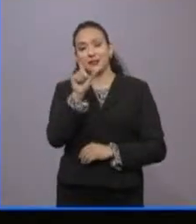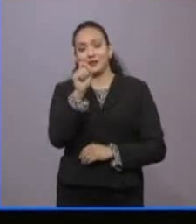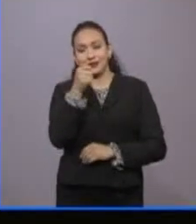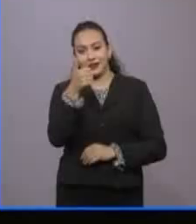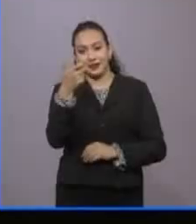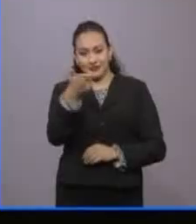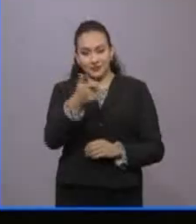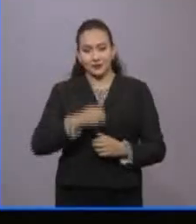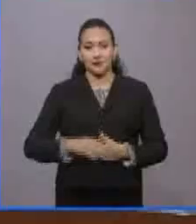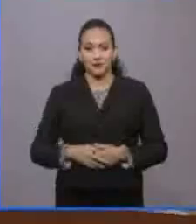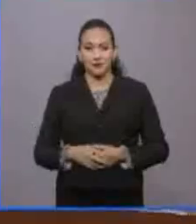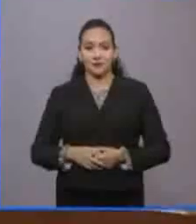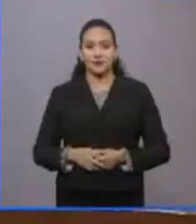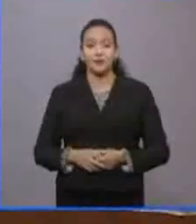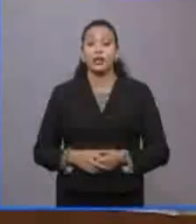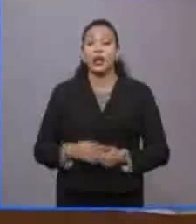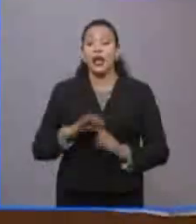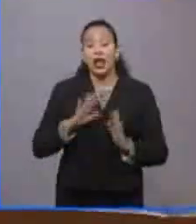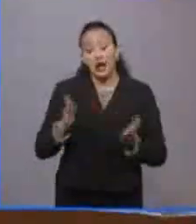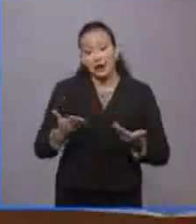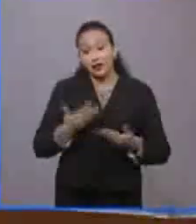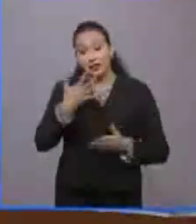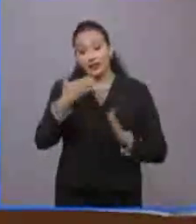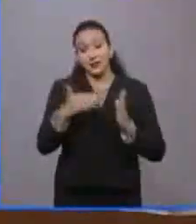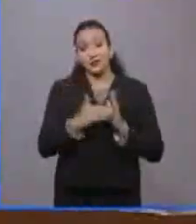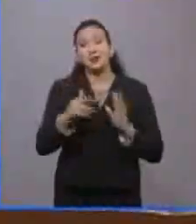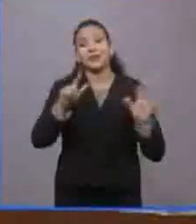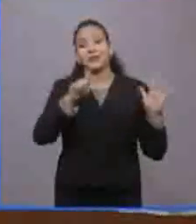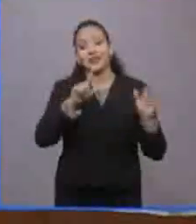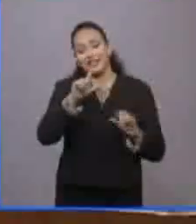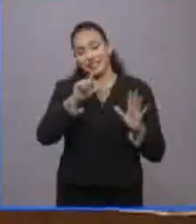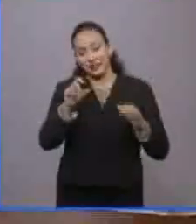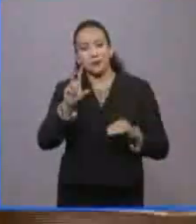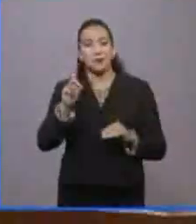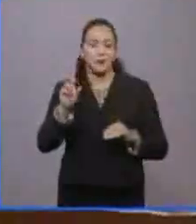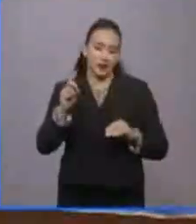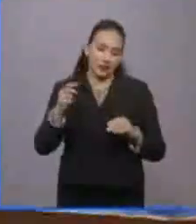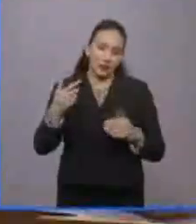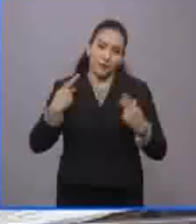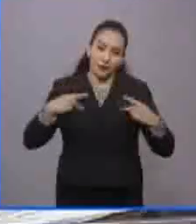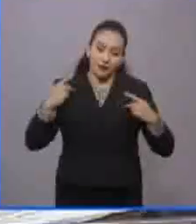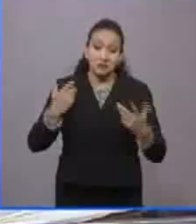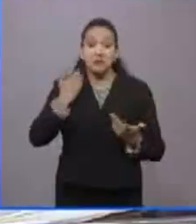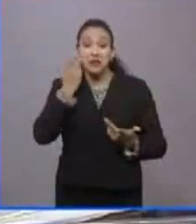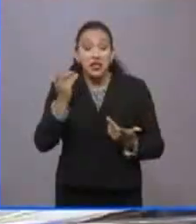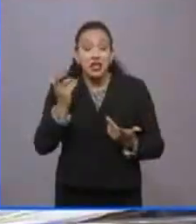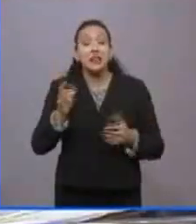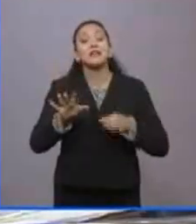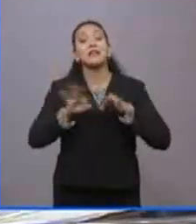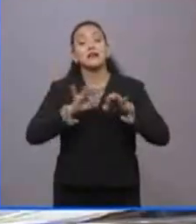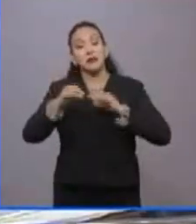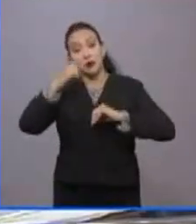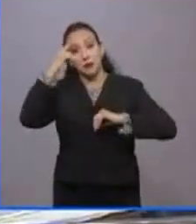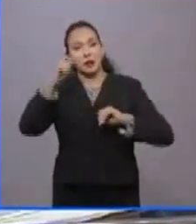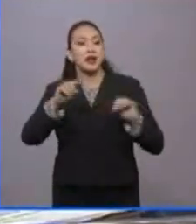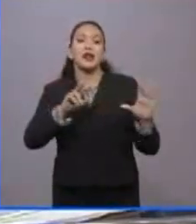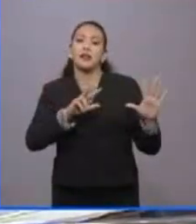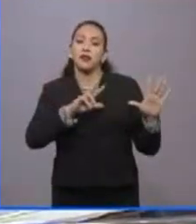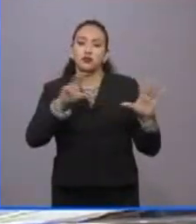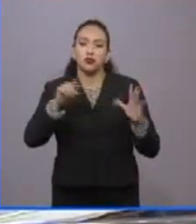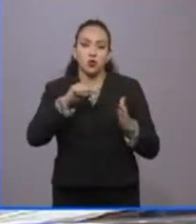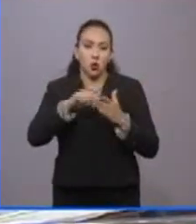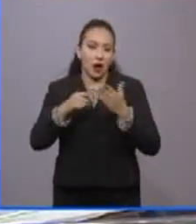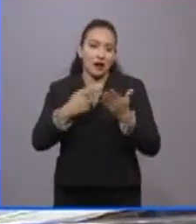220,326 pesos. Las 5,379 personas candidatas que buscan alguno de los 881 cargos en